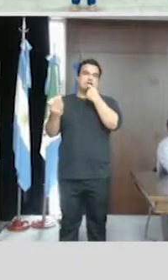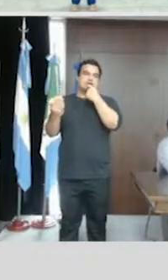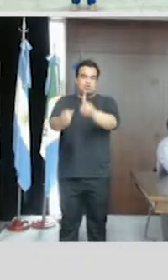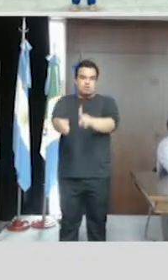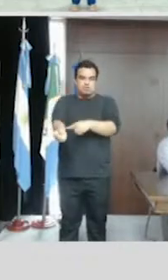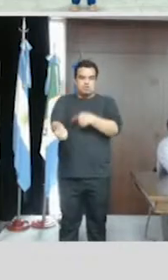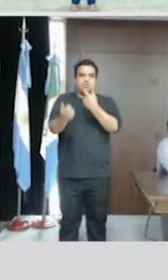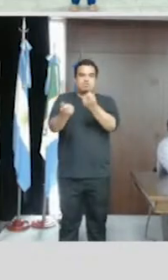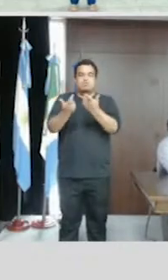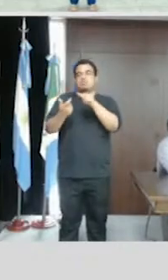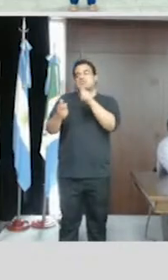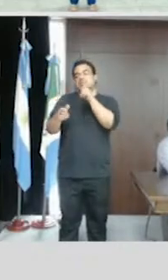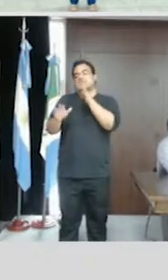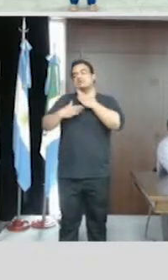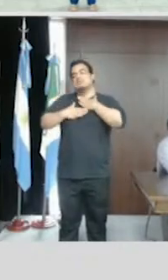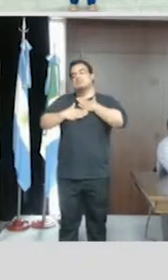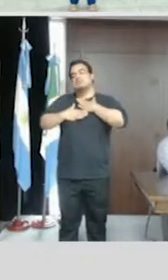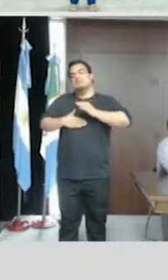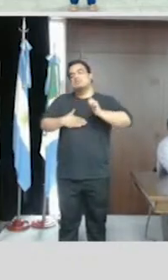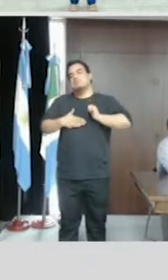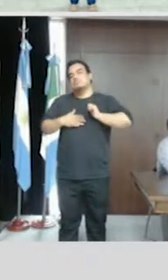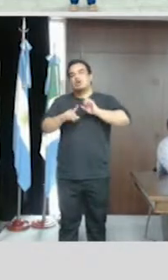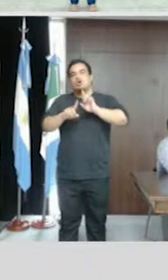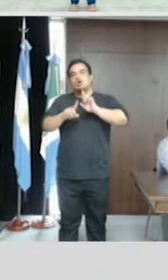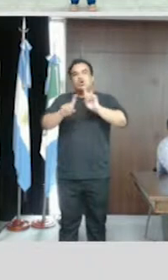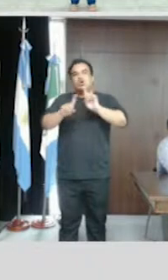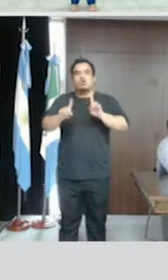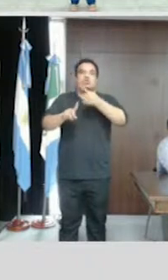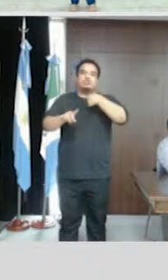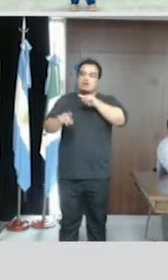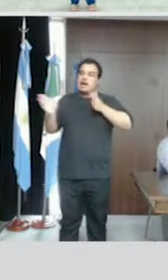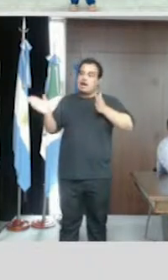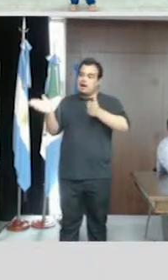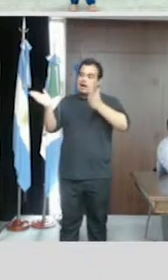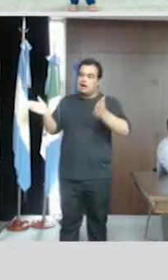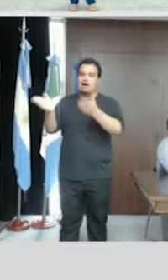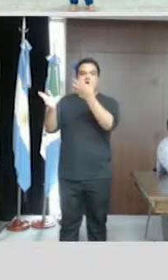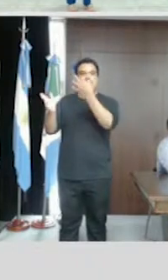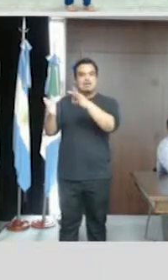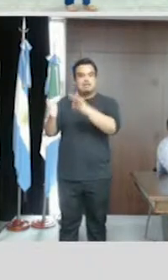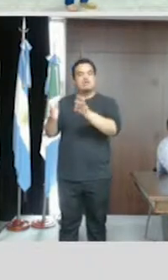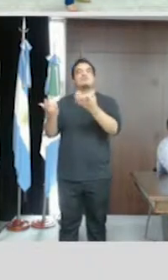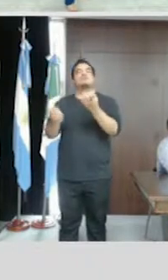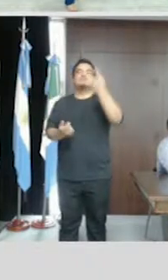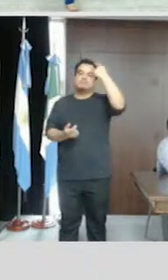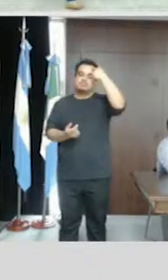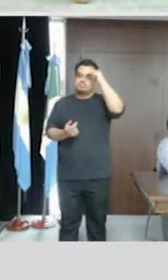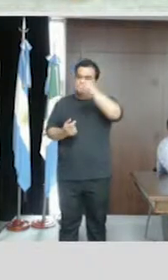de pasivo y paciente, no voy a poder obtener mucho, pero si en cambio creo que tiene la capacidad de